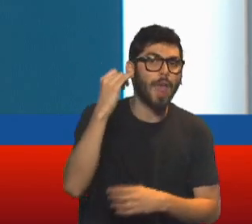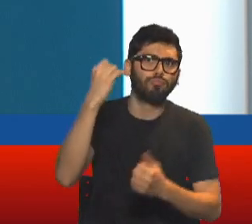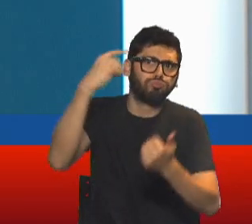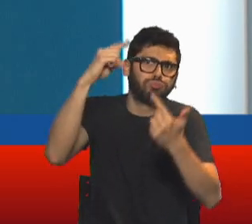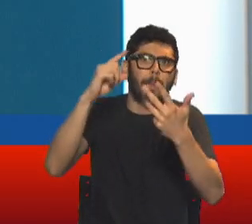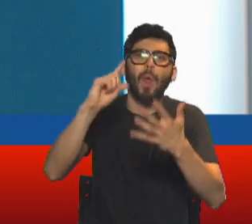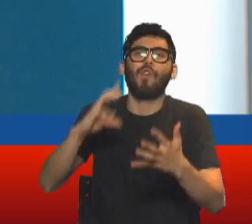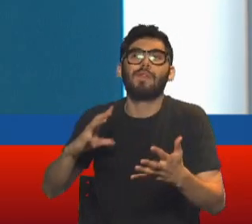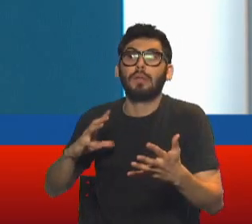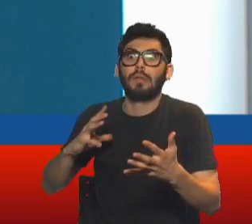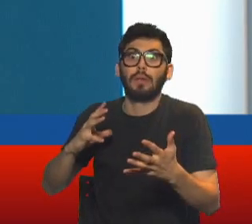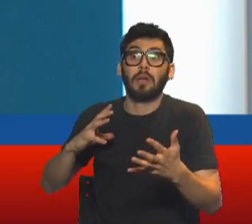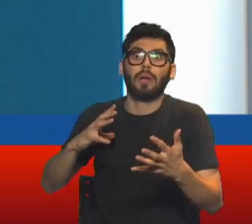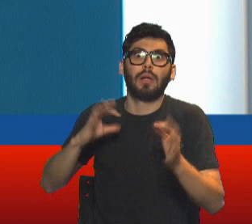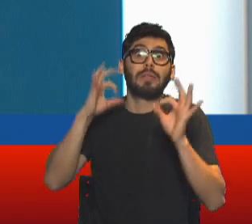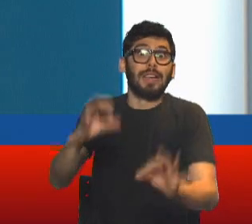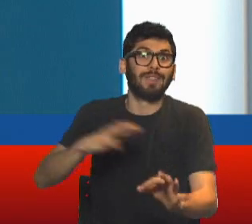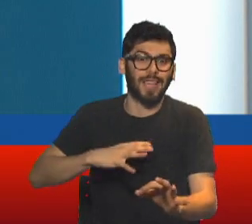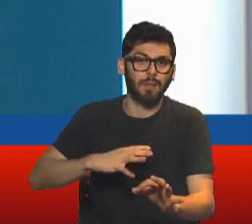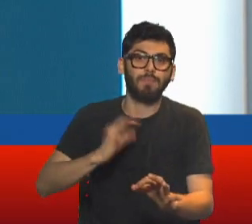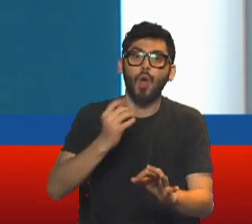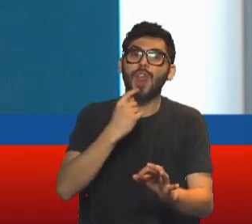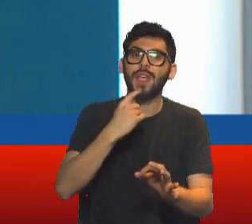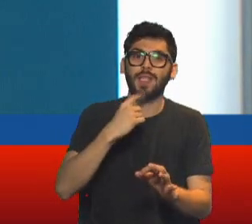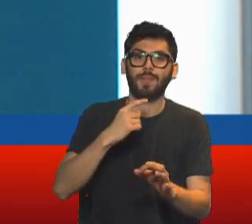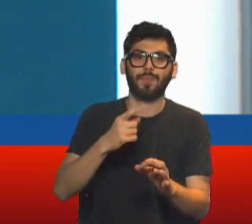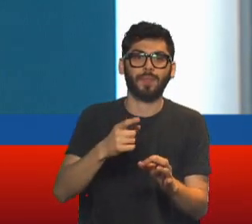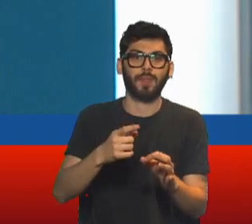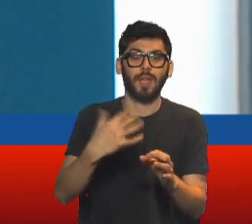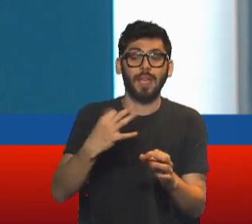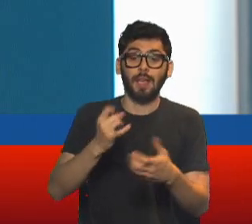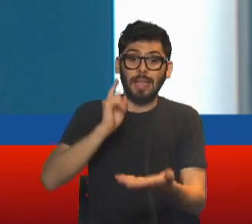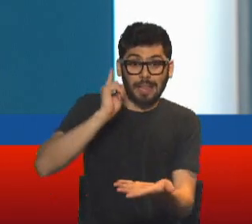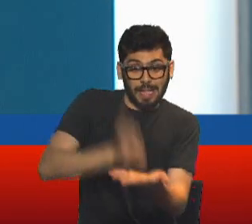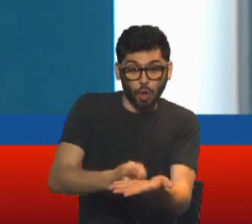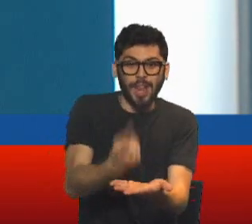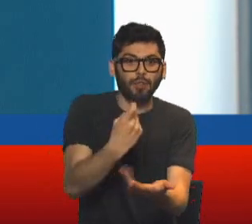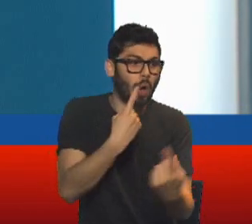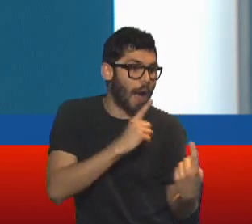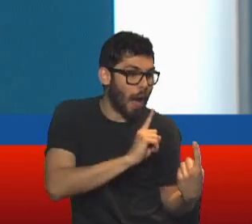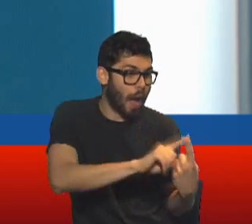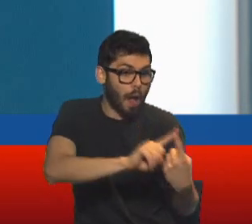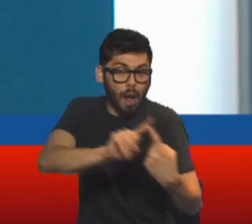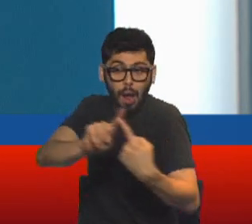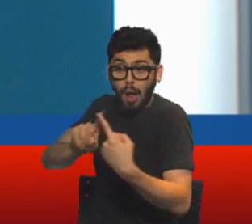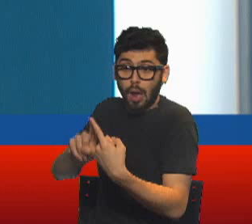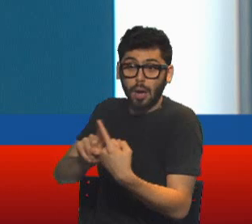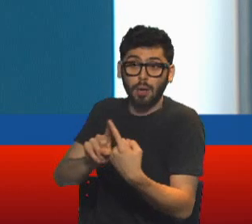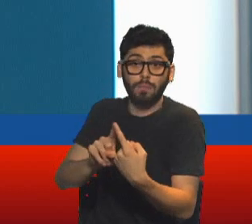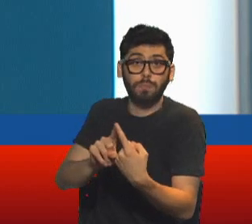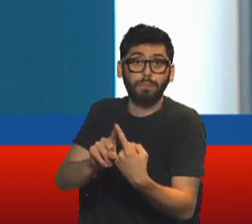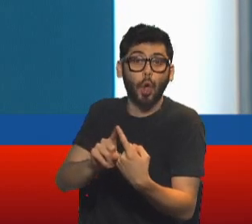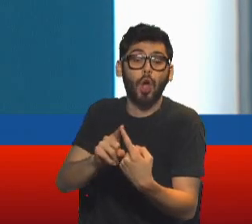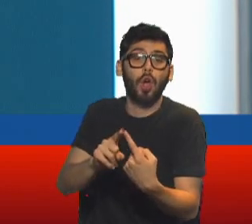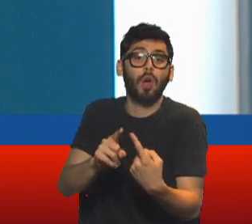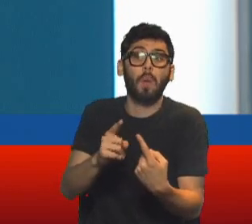habla respecto a que no se pueden tomar decisiones en este campo, si no se habla con el que tiene el poder para hacer eso es el Estado. No,